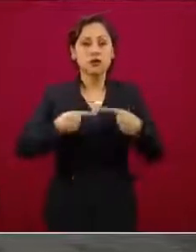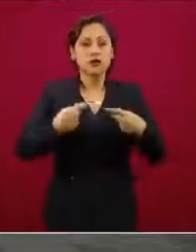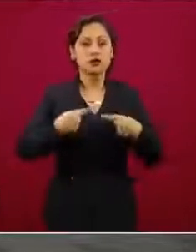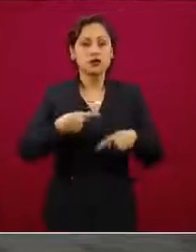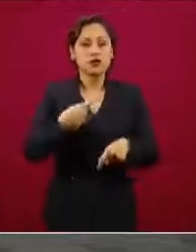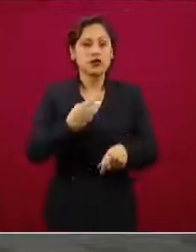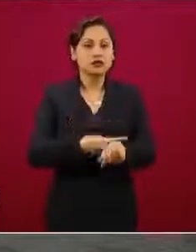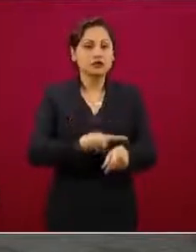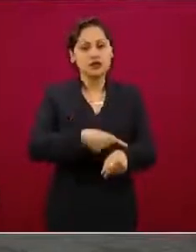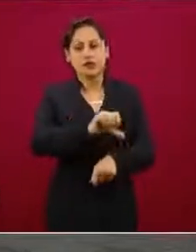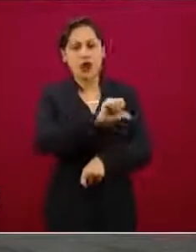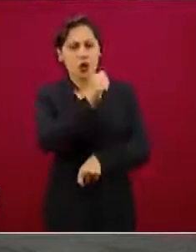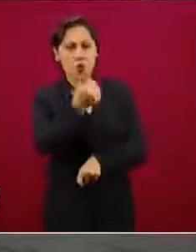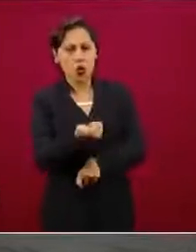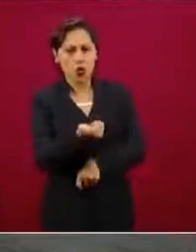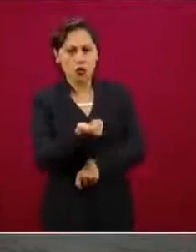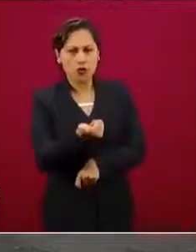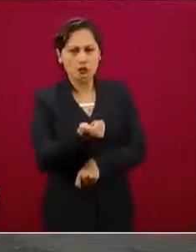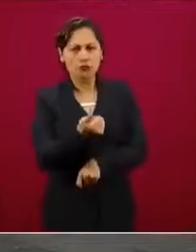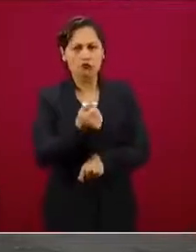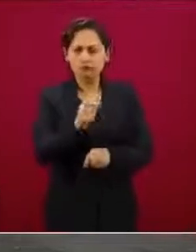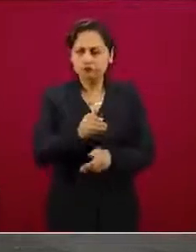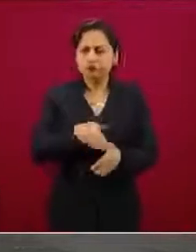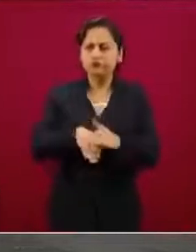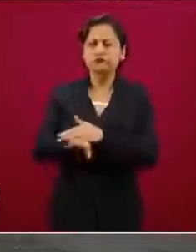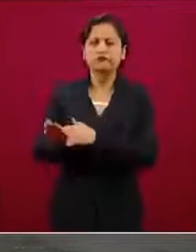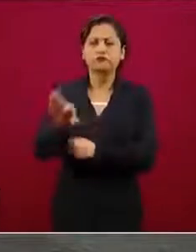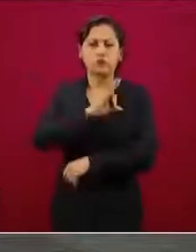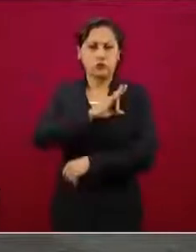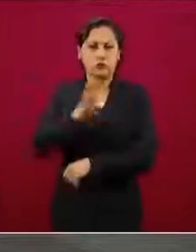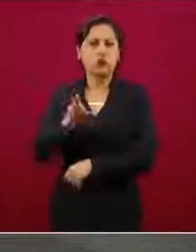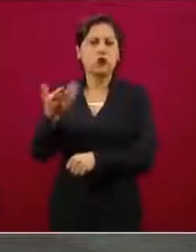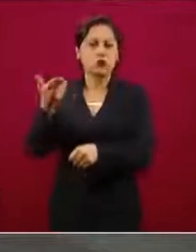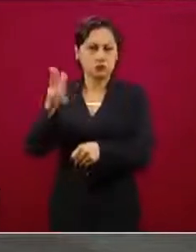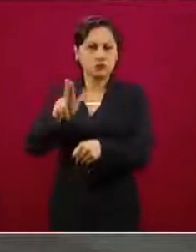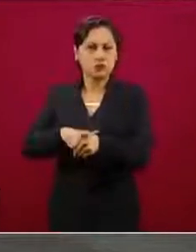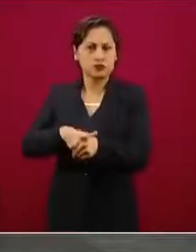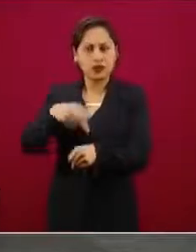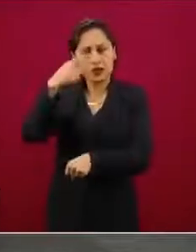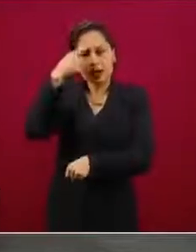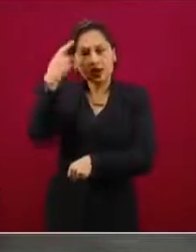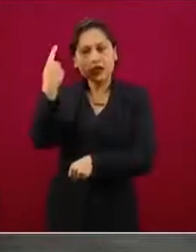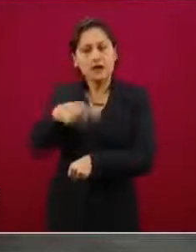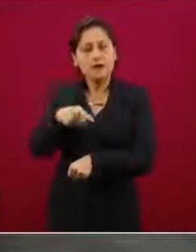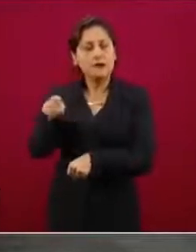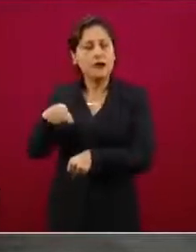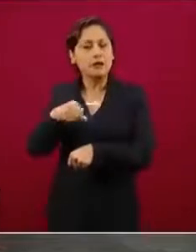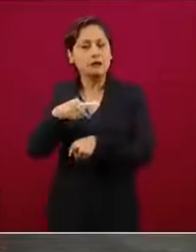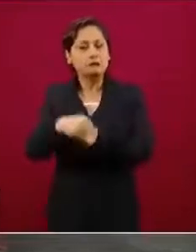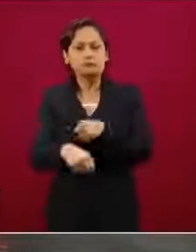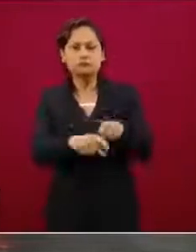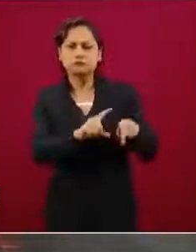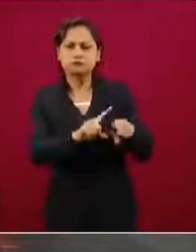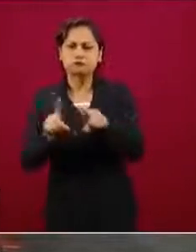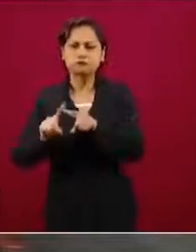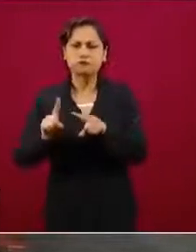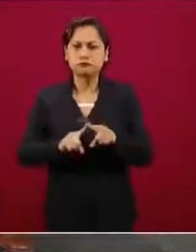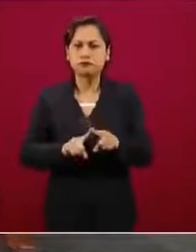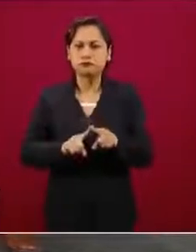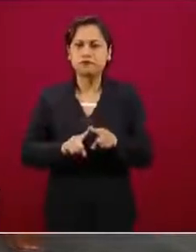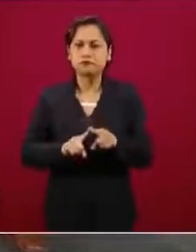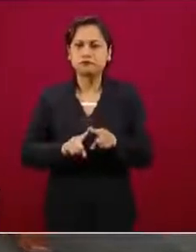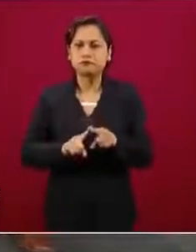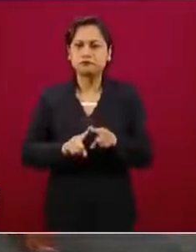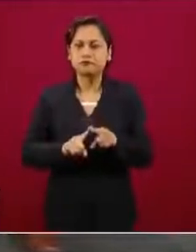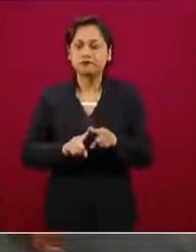se pudiera utilizar hospitales solo para la atención